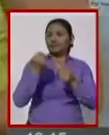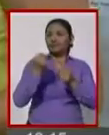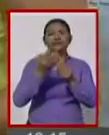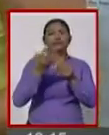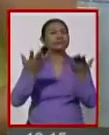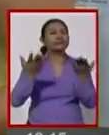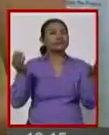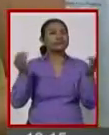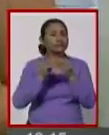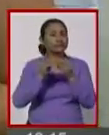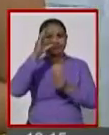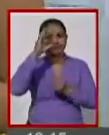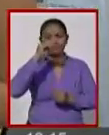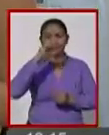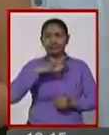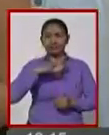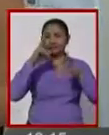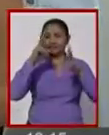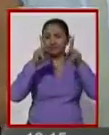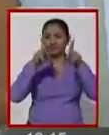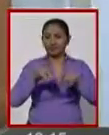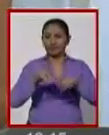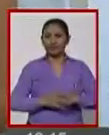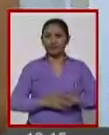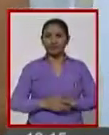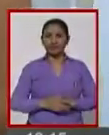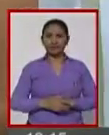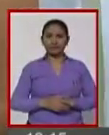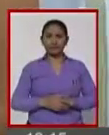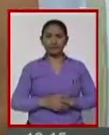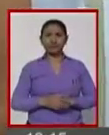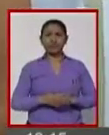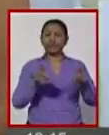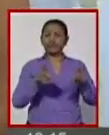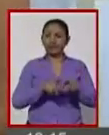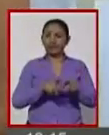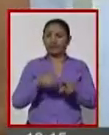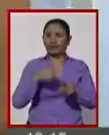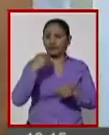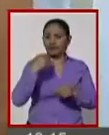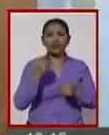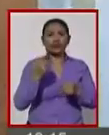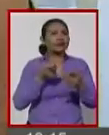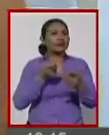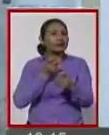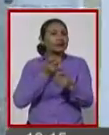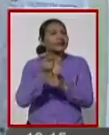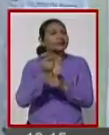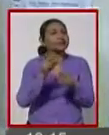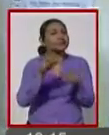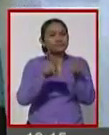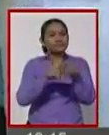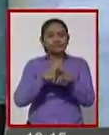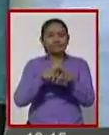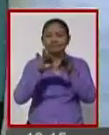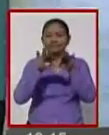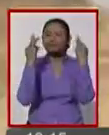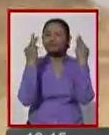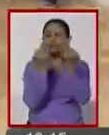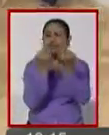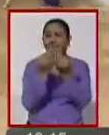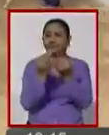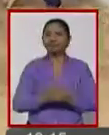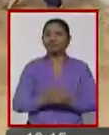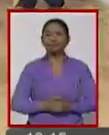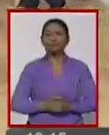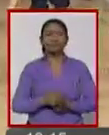también el señor aquí, mi vecino presente, de lo cual también está siendo afectada con la misma familia de esto.